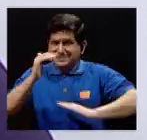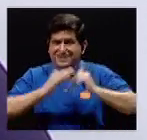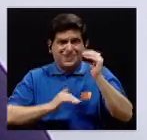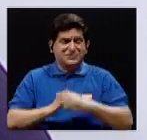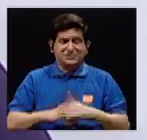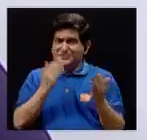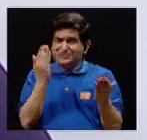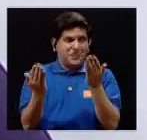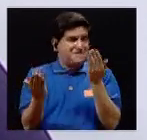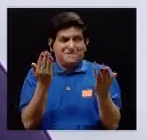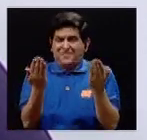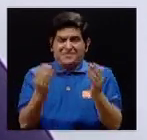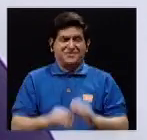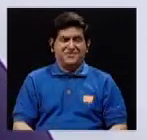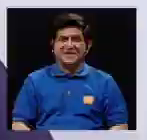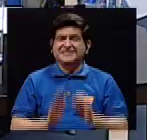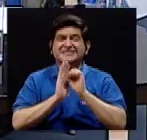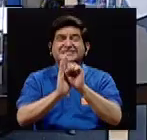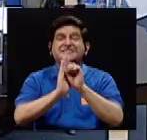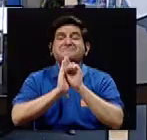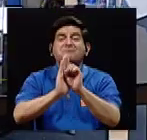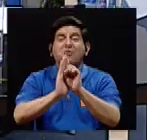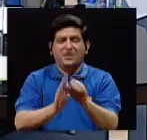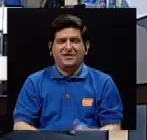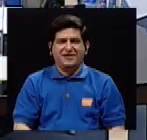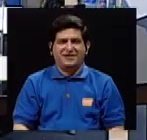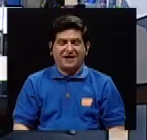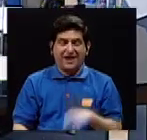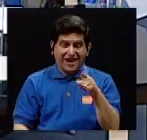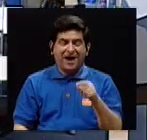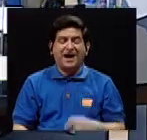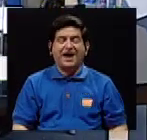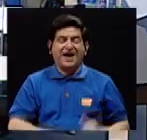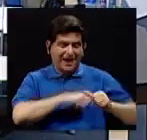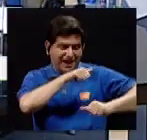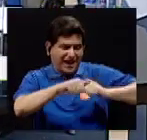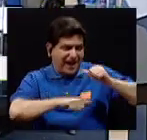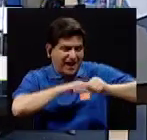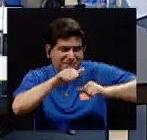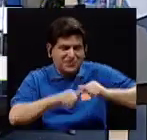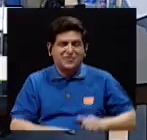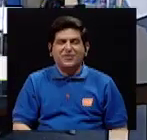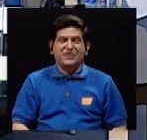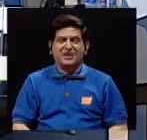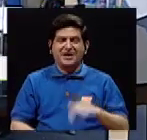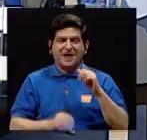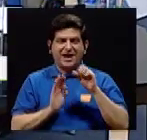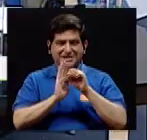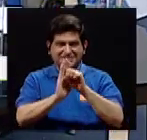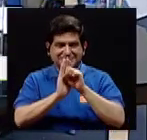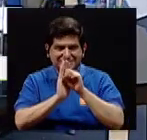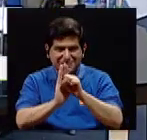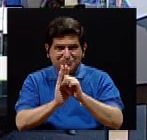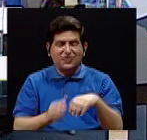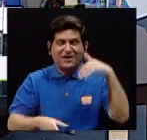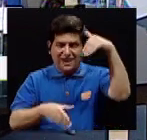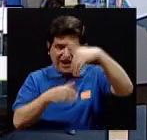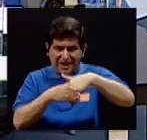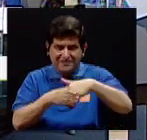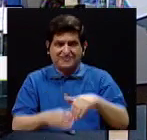Es una construcción metafórica muy simbólica y entra mucho la parte de la antropología simbólica Entonces yo creo que si